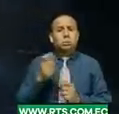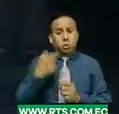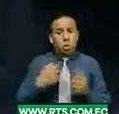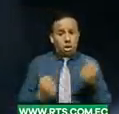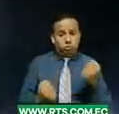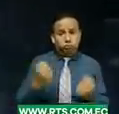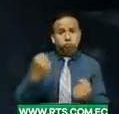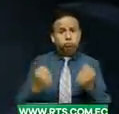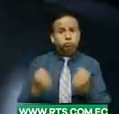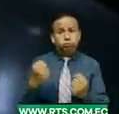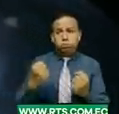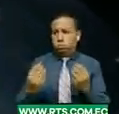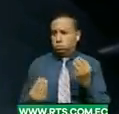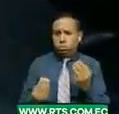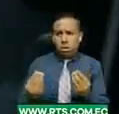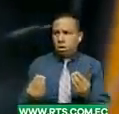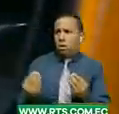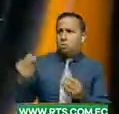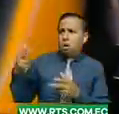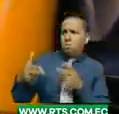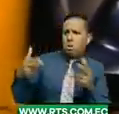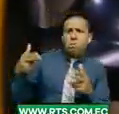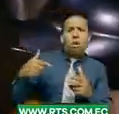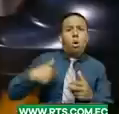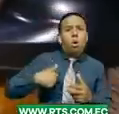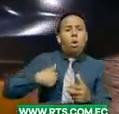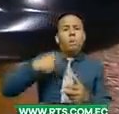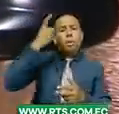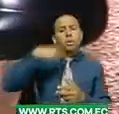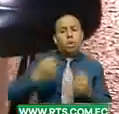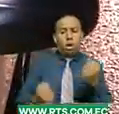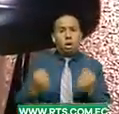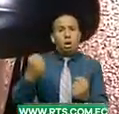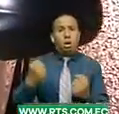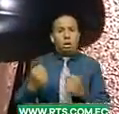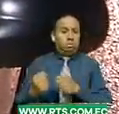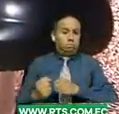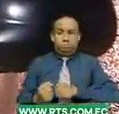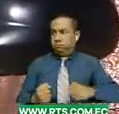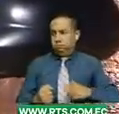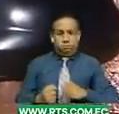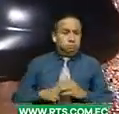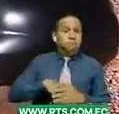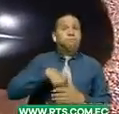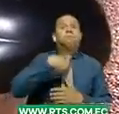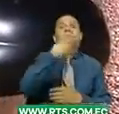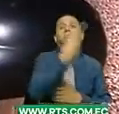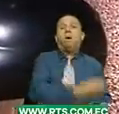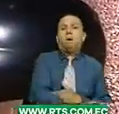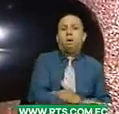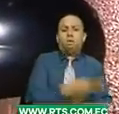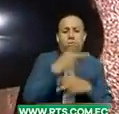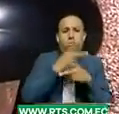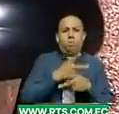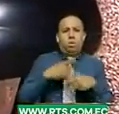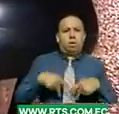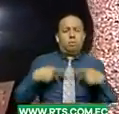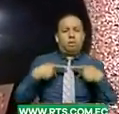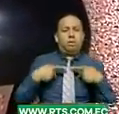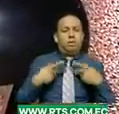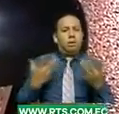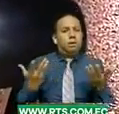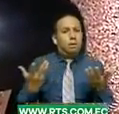fue abrir su puerta y lanzarse a la calle para proteger su vida. Pero como observan, es